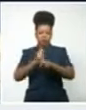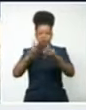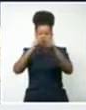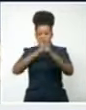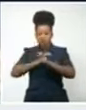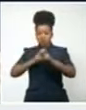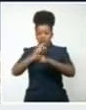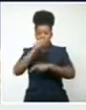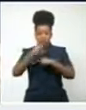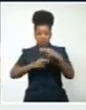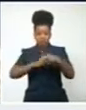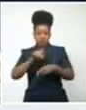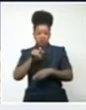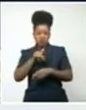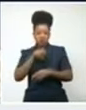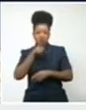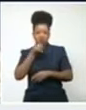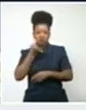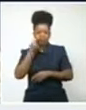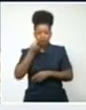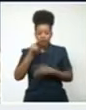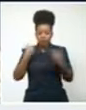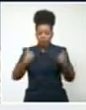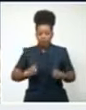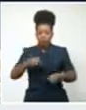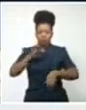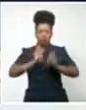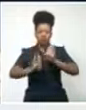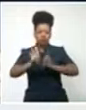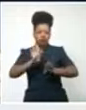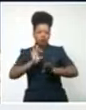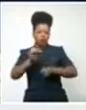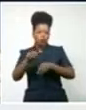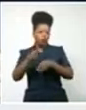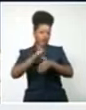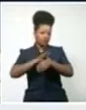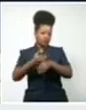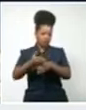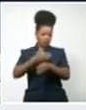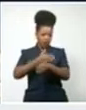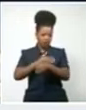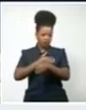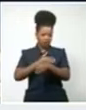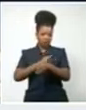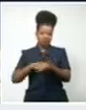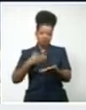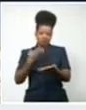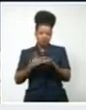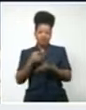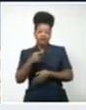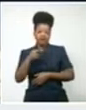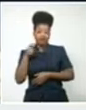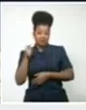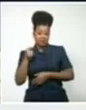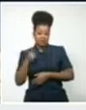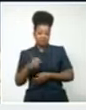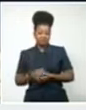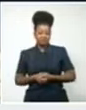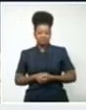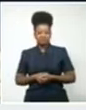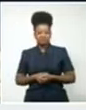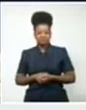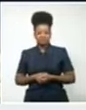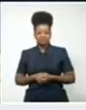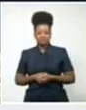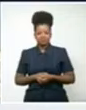también anticuerpos. O sea, va por la línea de las pruebas rápidas. En este caso, ellos detectan